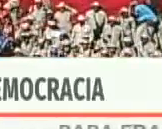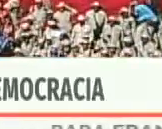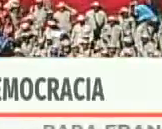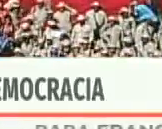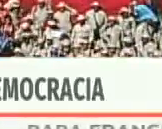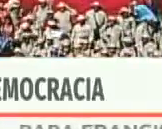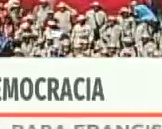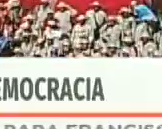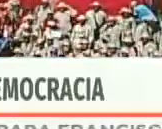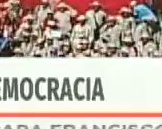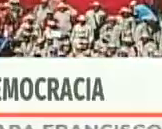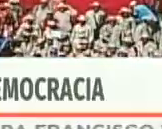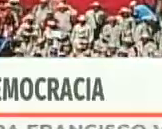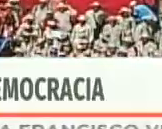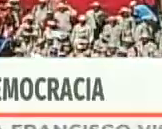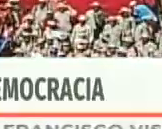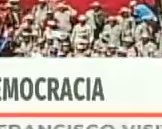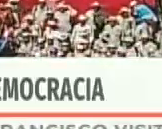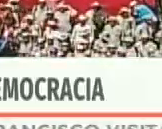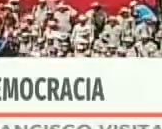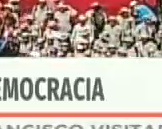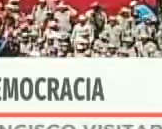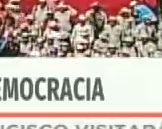desde aquí.